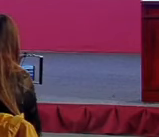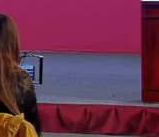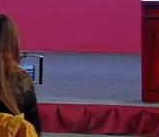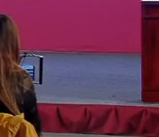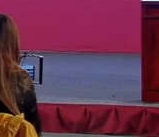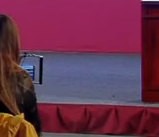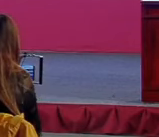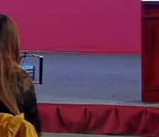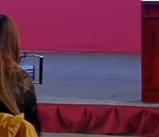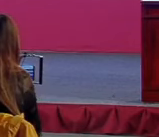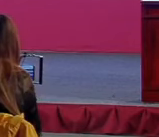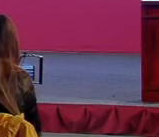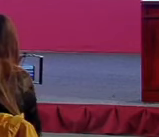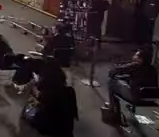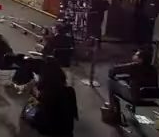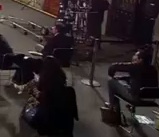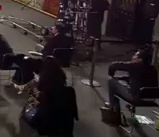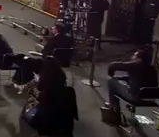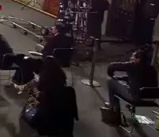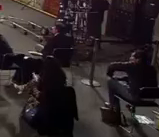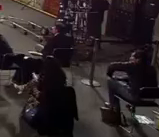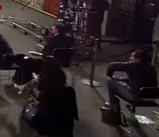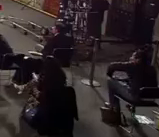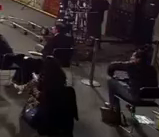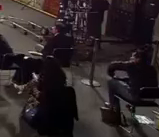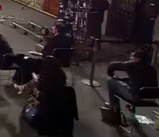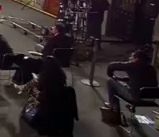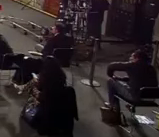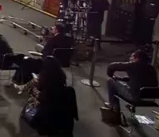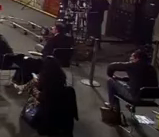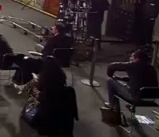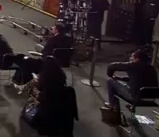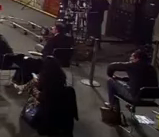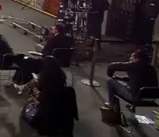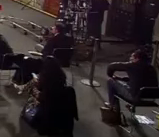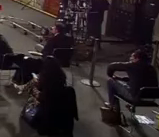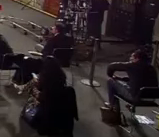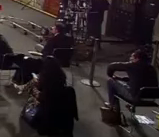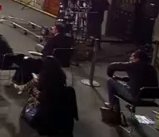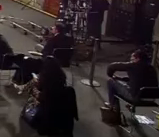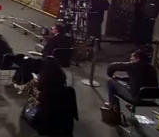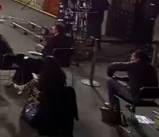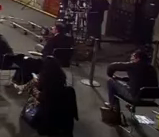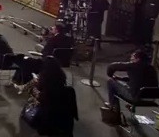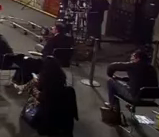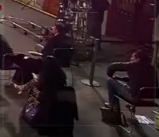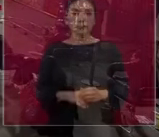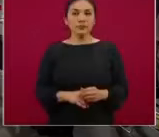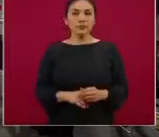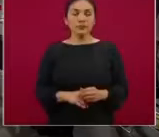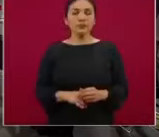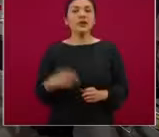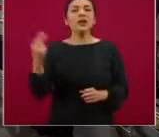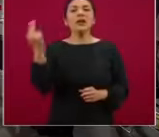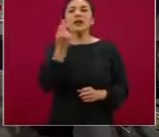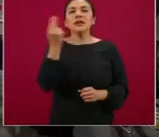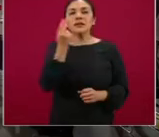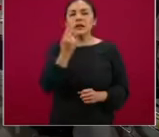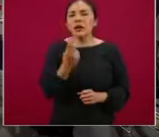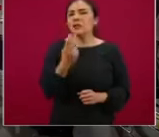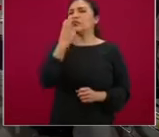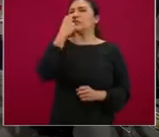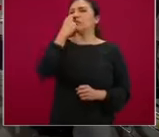PCR, reacción en cadena de la polimerasa en tiempo real, necesitamos un exudado faríngeo